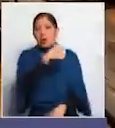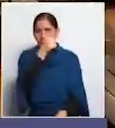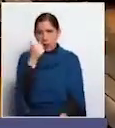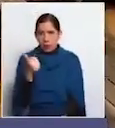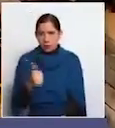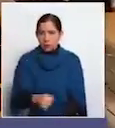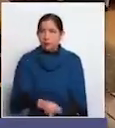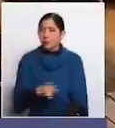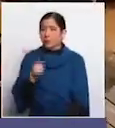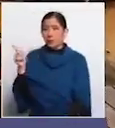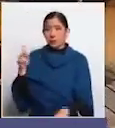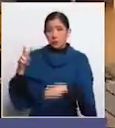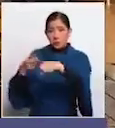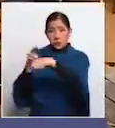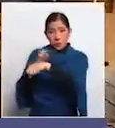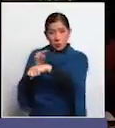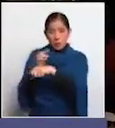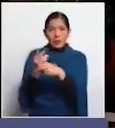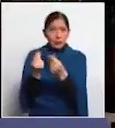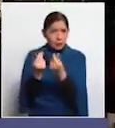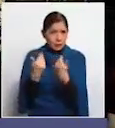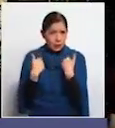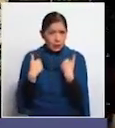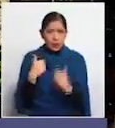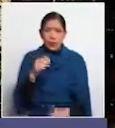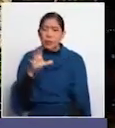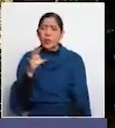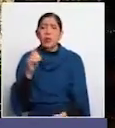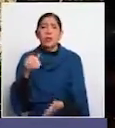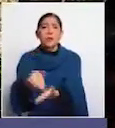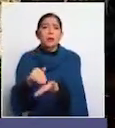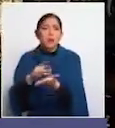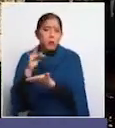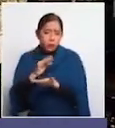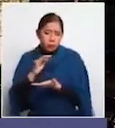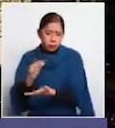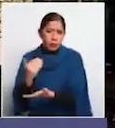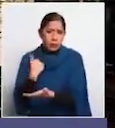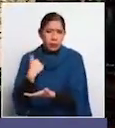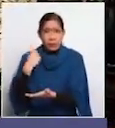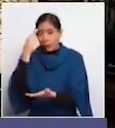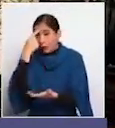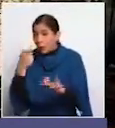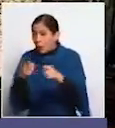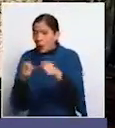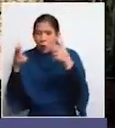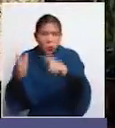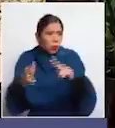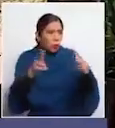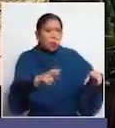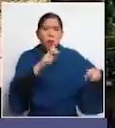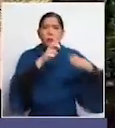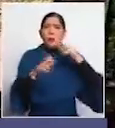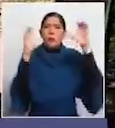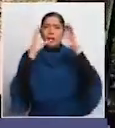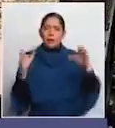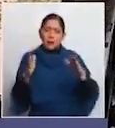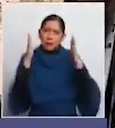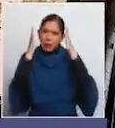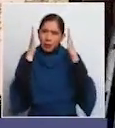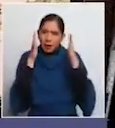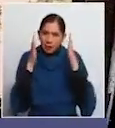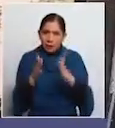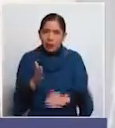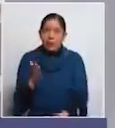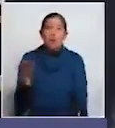El viceministerio dispone de 50 millones de bolivianos para mitigar estos fenómenos naturales. No nos olvidemos que para atender cualquier tipo de